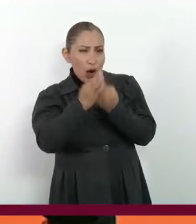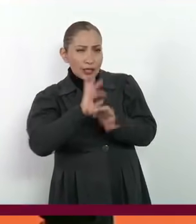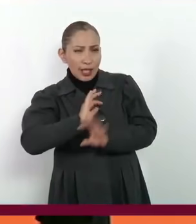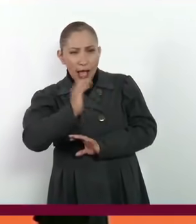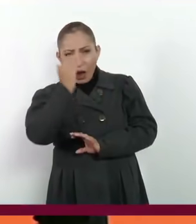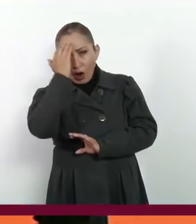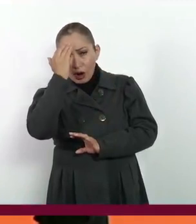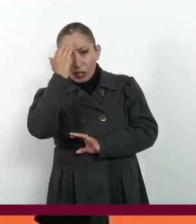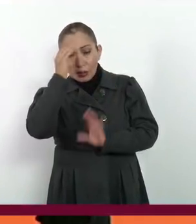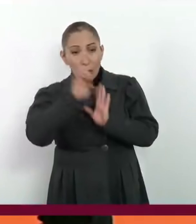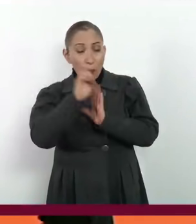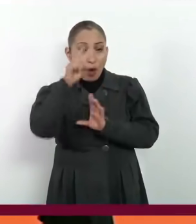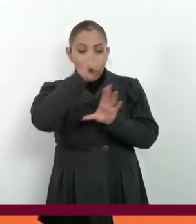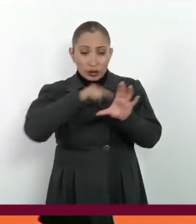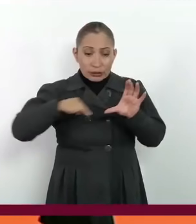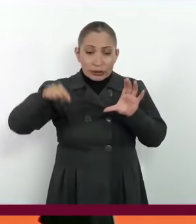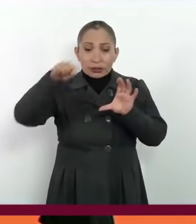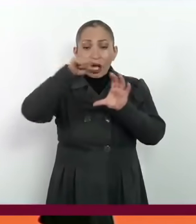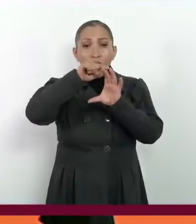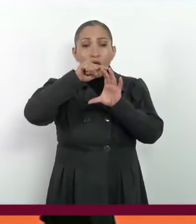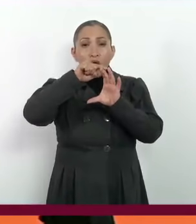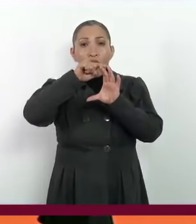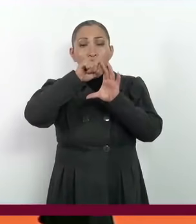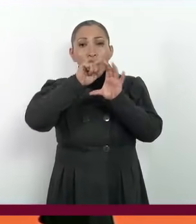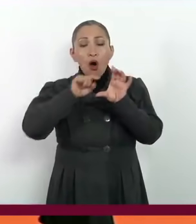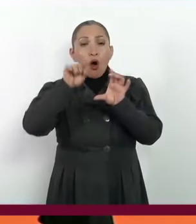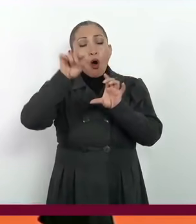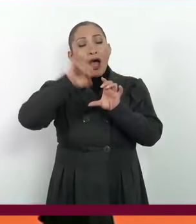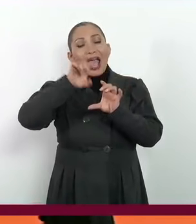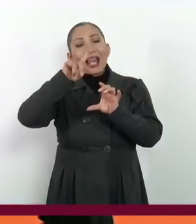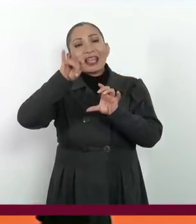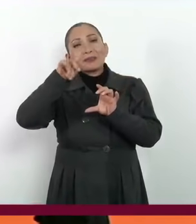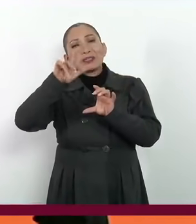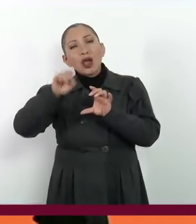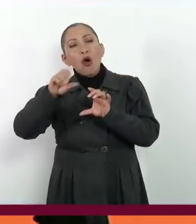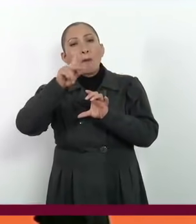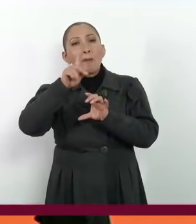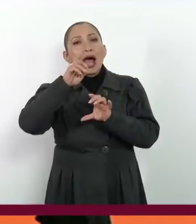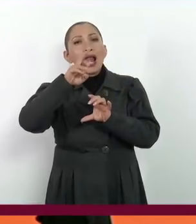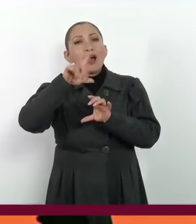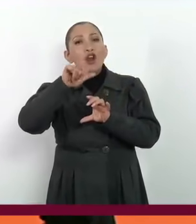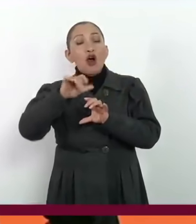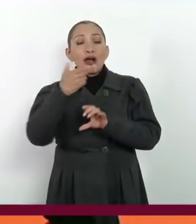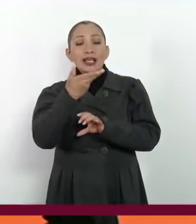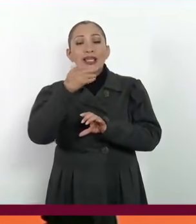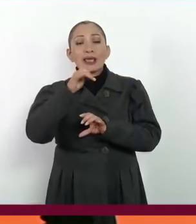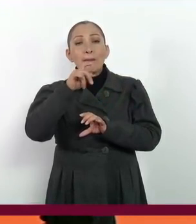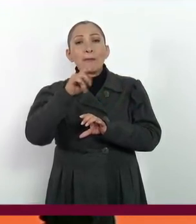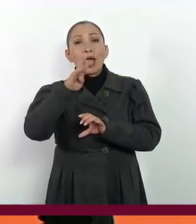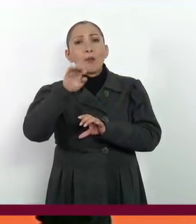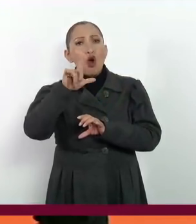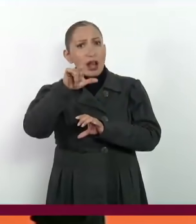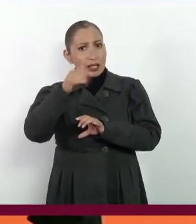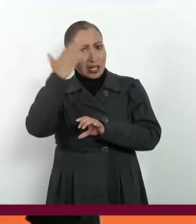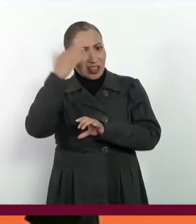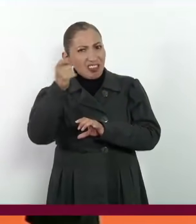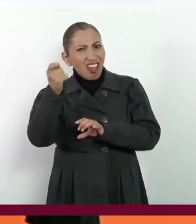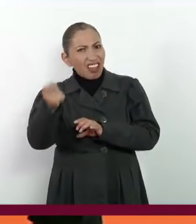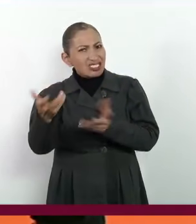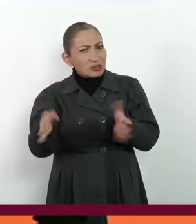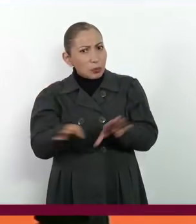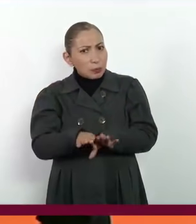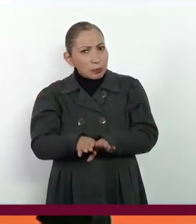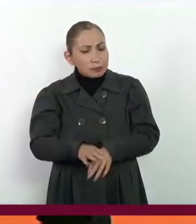figuras que ya conocen, como un círculo, o un elipse, o una parábola, o una hipérbole. ¿Quieren